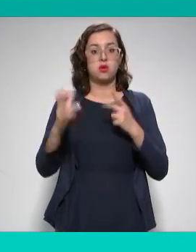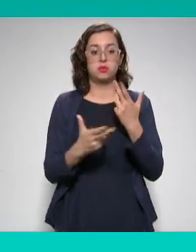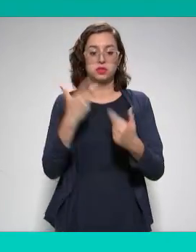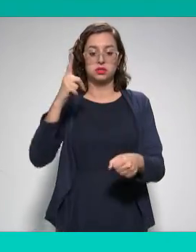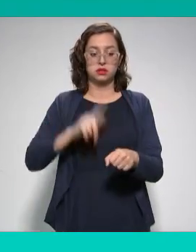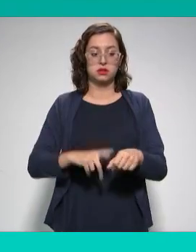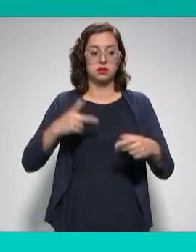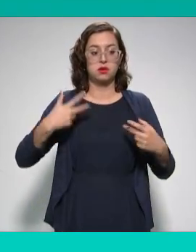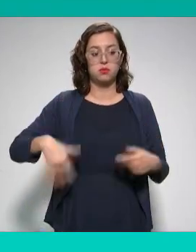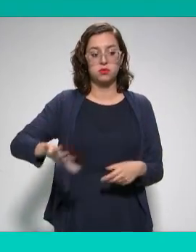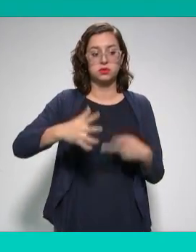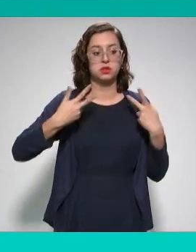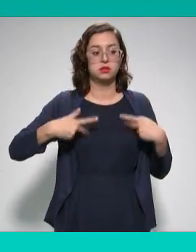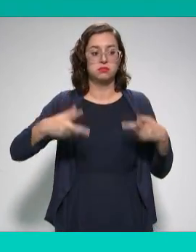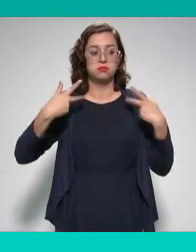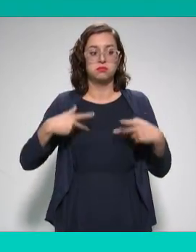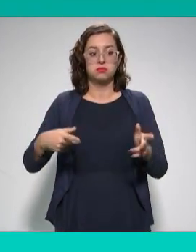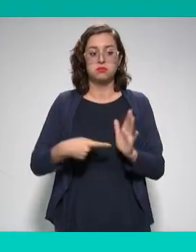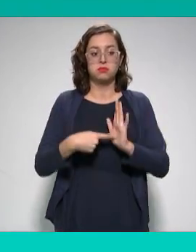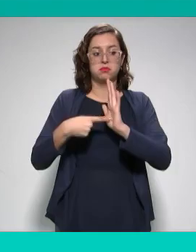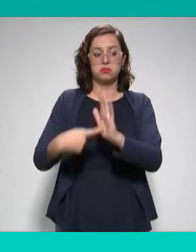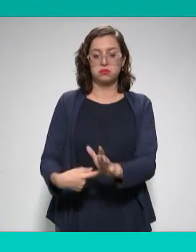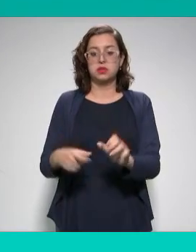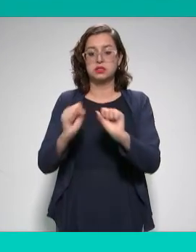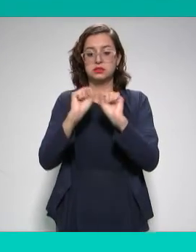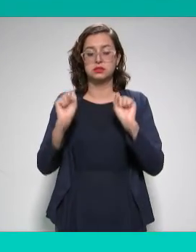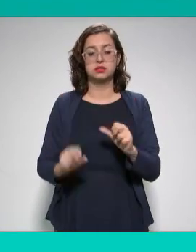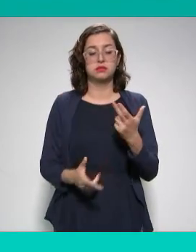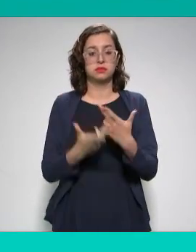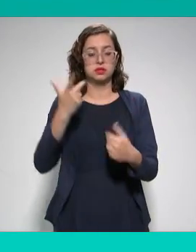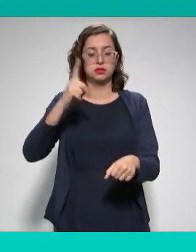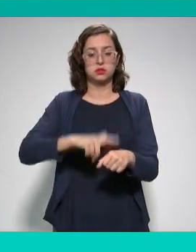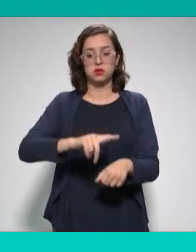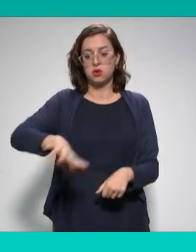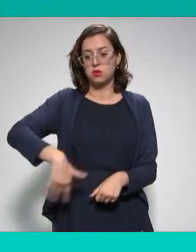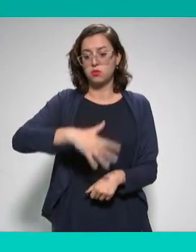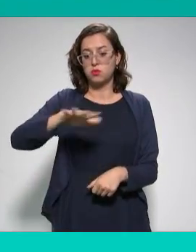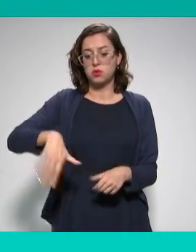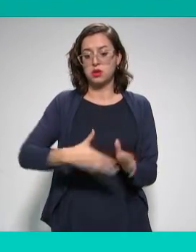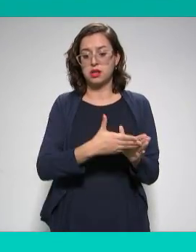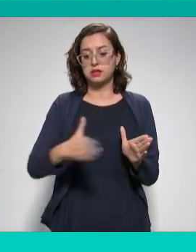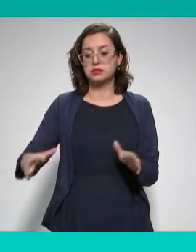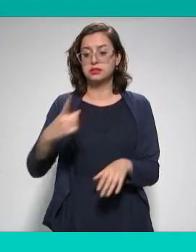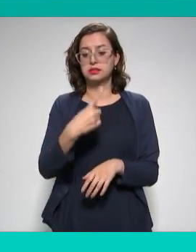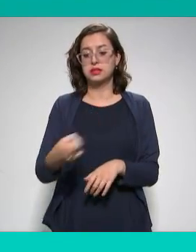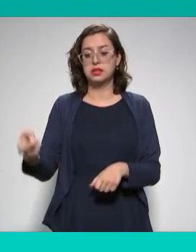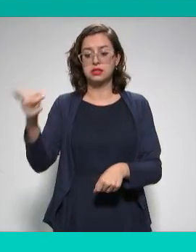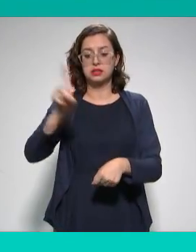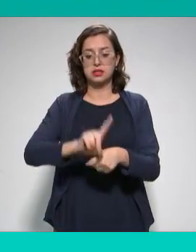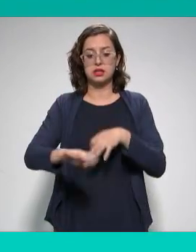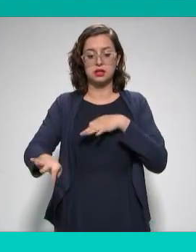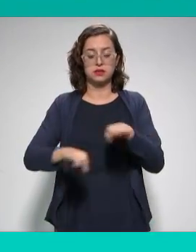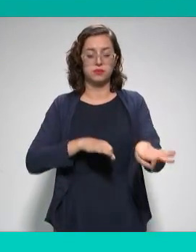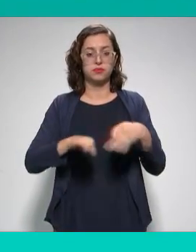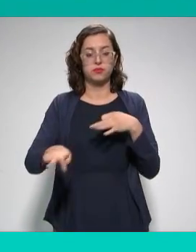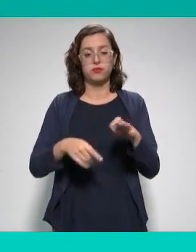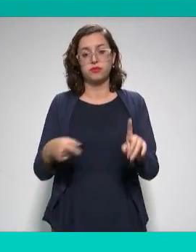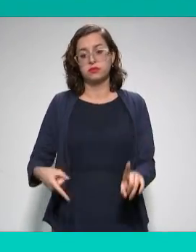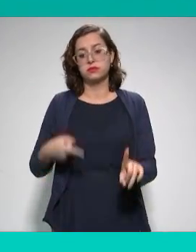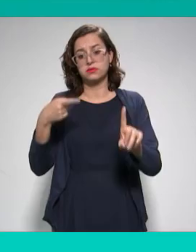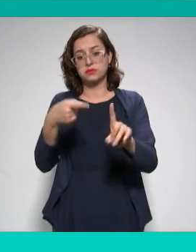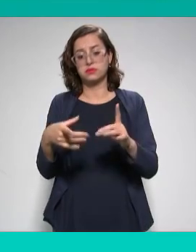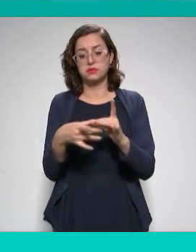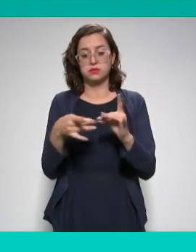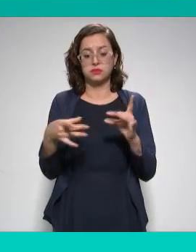de personas ante los integrantes del sistema nacional de búsqueda por los primeros 100 días de trabajo en el que señaló que